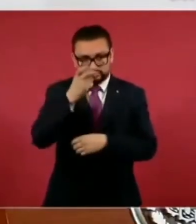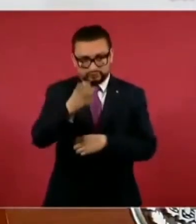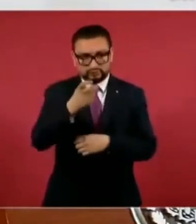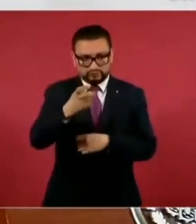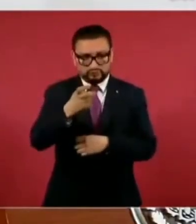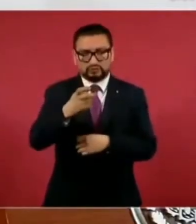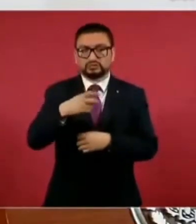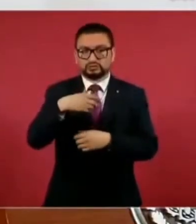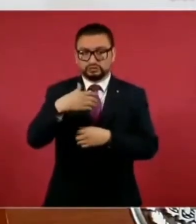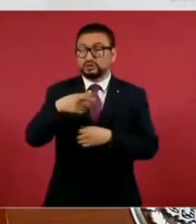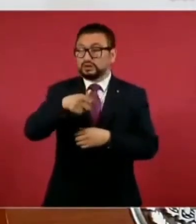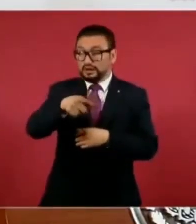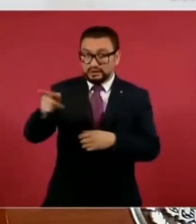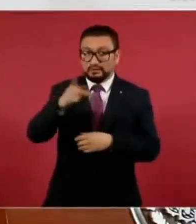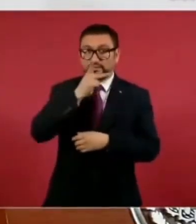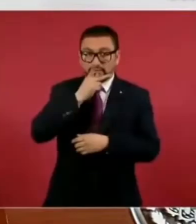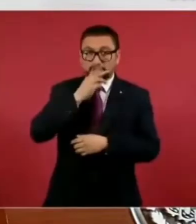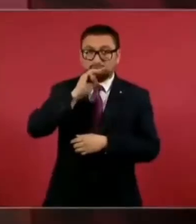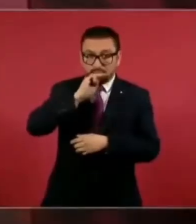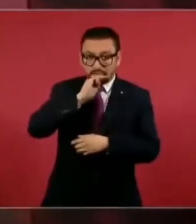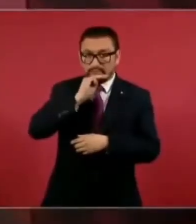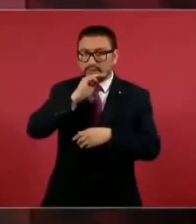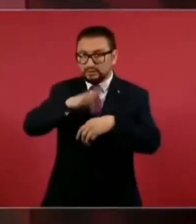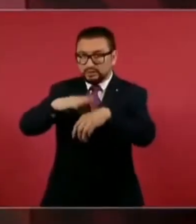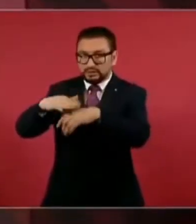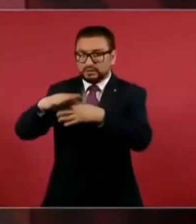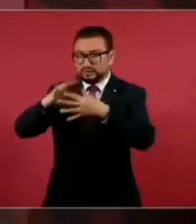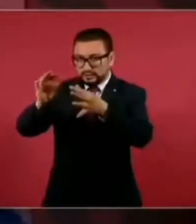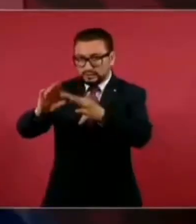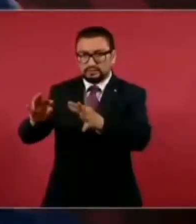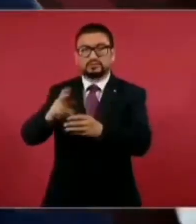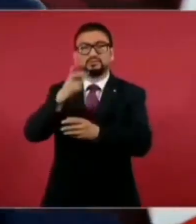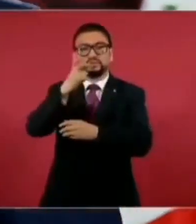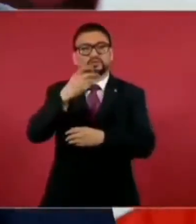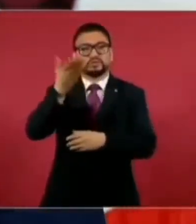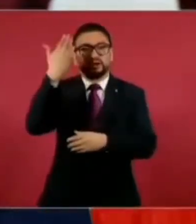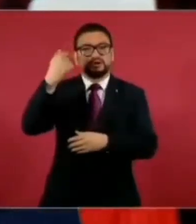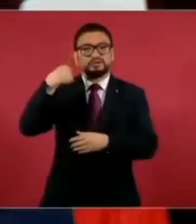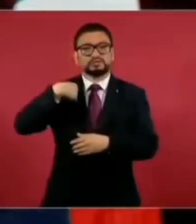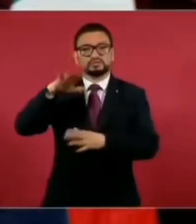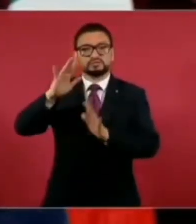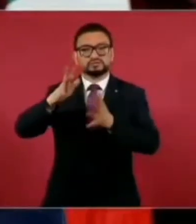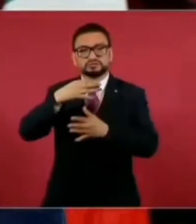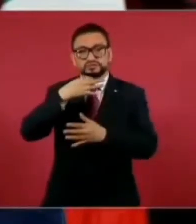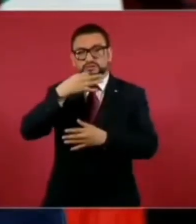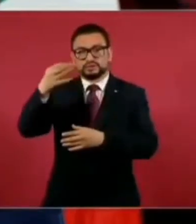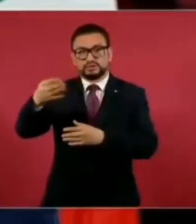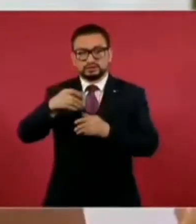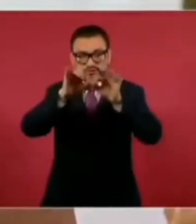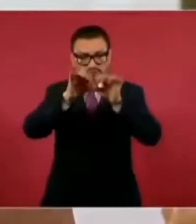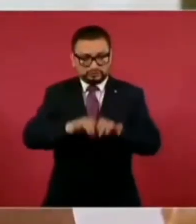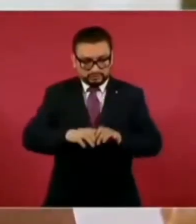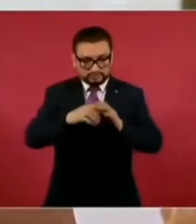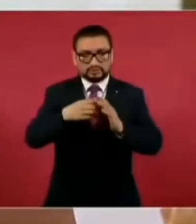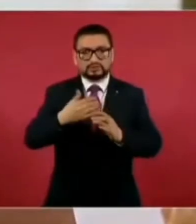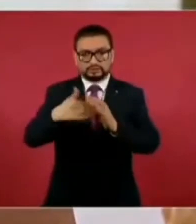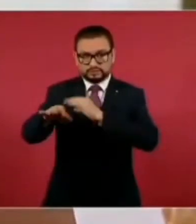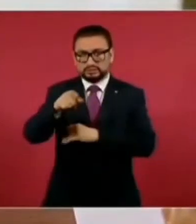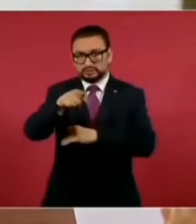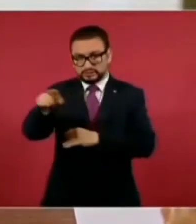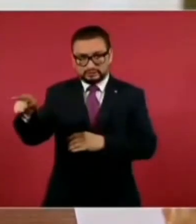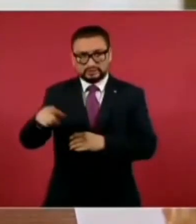los padres, y es lo que les envié a los padres en un documento